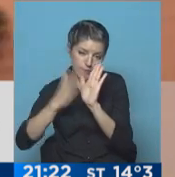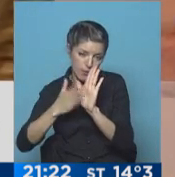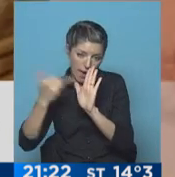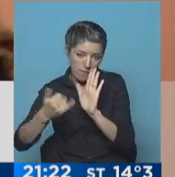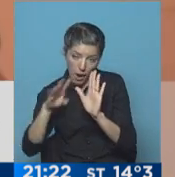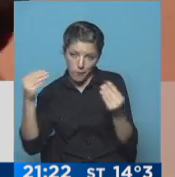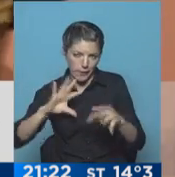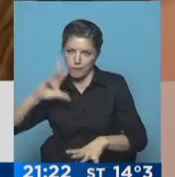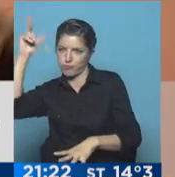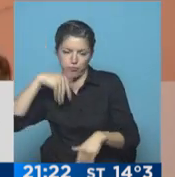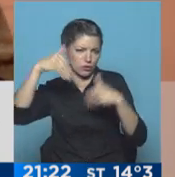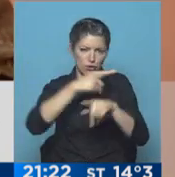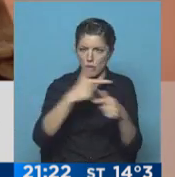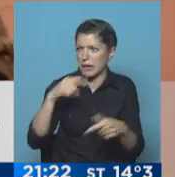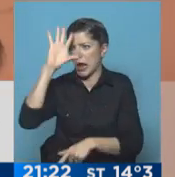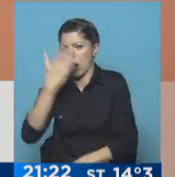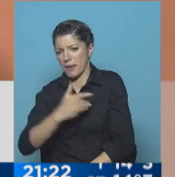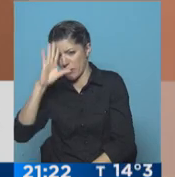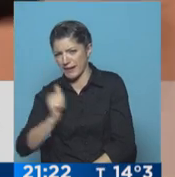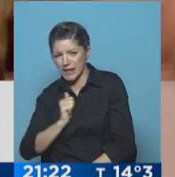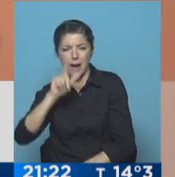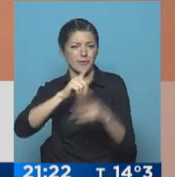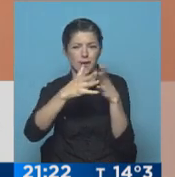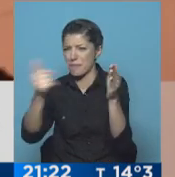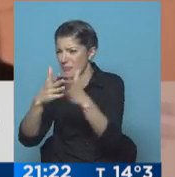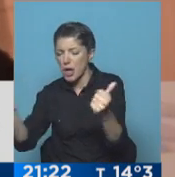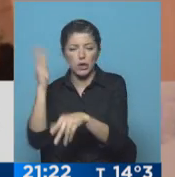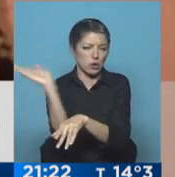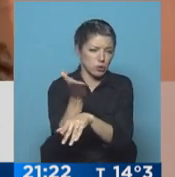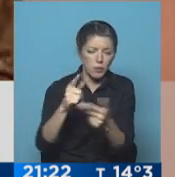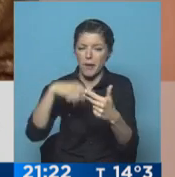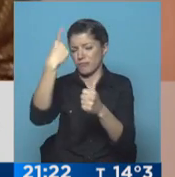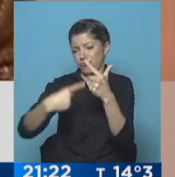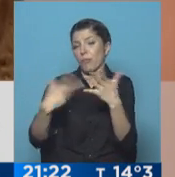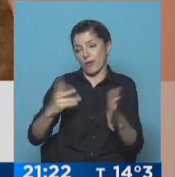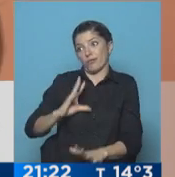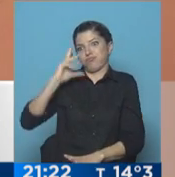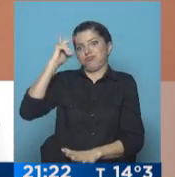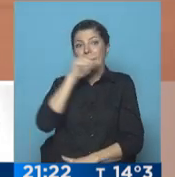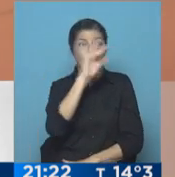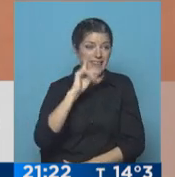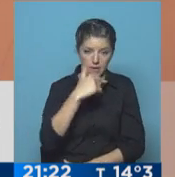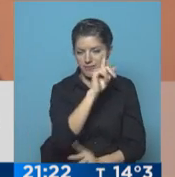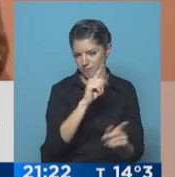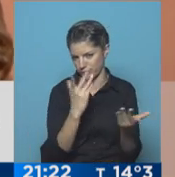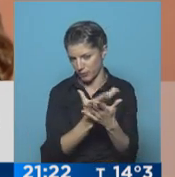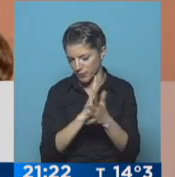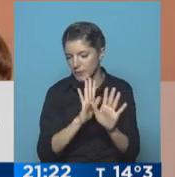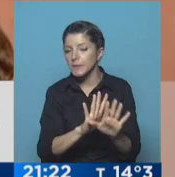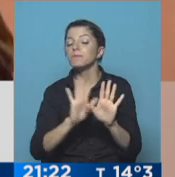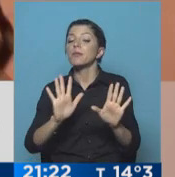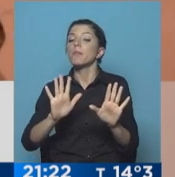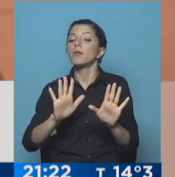había elecciones, había dictadura, desaparecían gente, torturaban, en fin, a Dilma, bueno, ¿qué no le han hecho a Dilma Rousseff? Pero